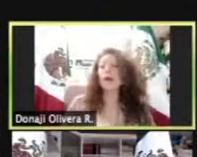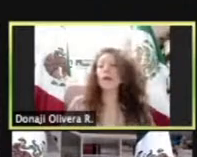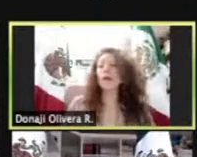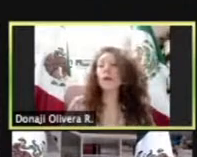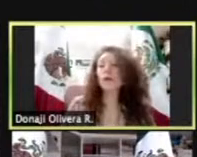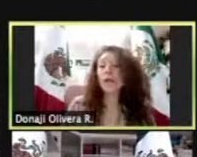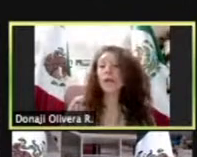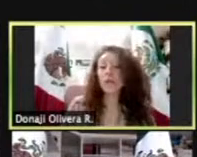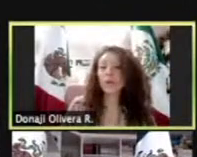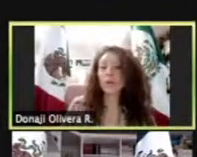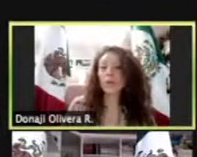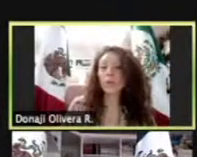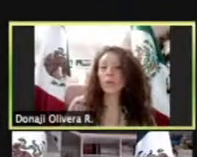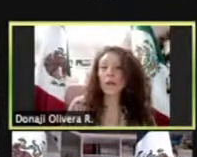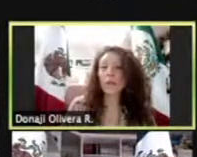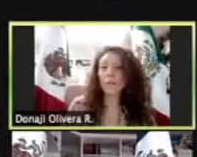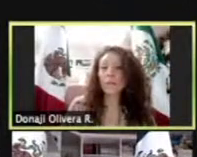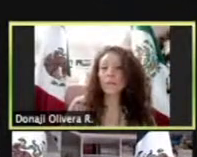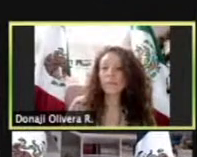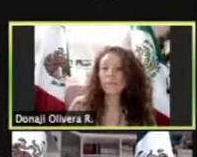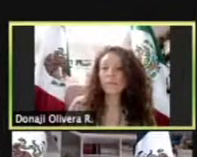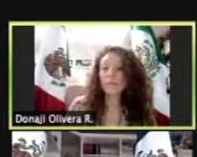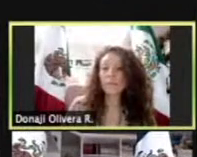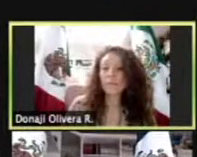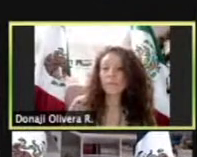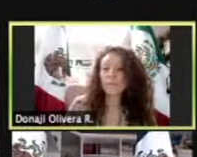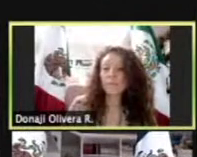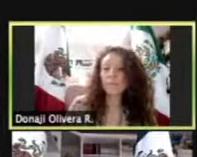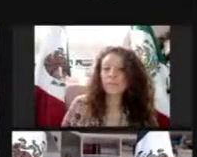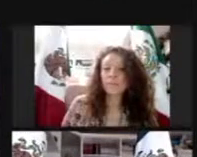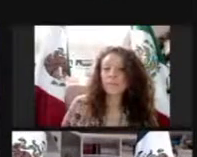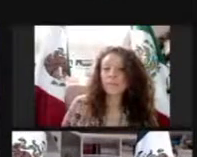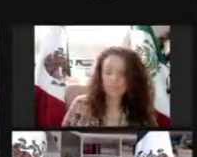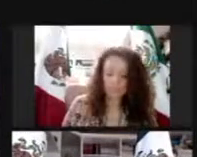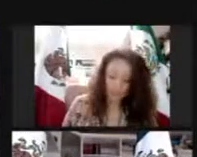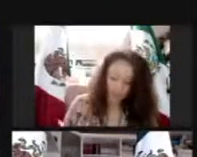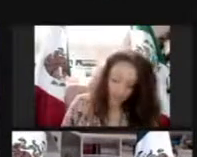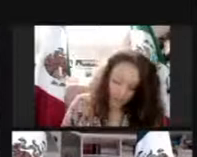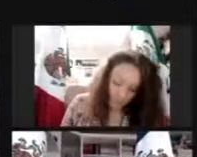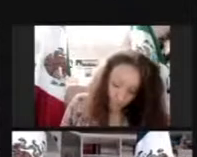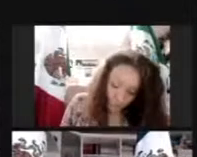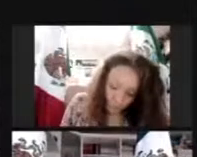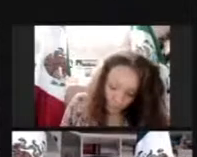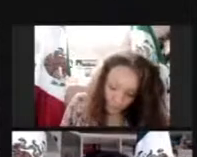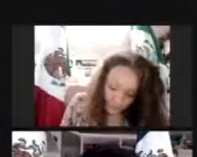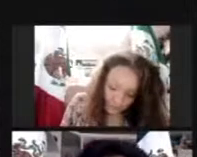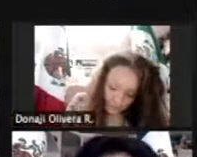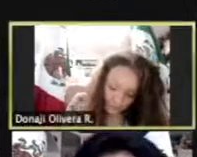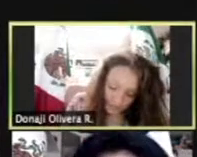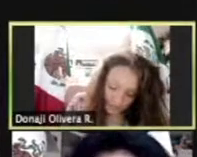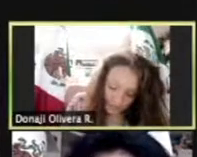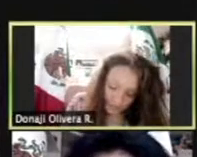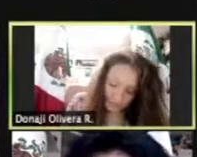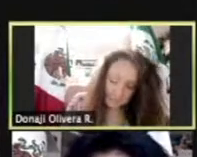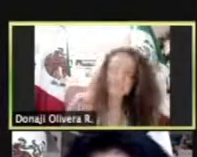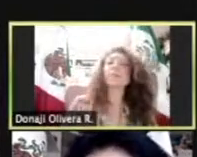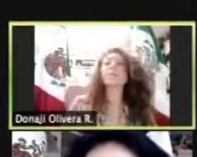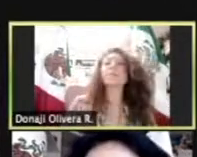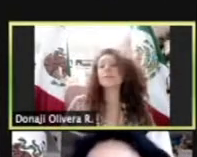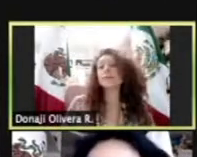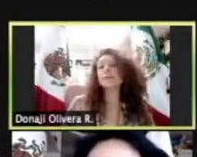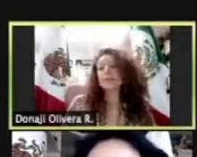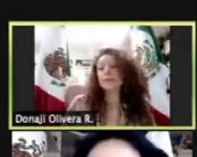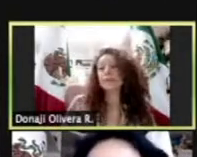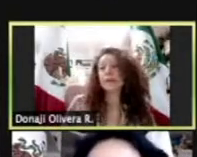¿Alguna otra diputada o diputado? Chavira, a favor. Queda su voto, diputada Chavira, gracias.